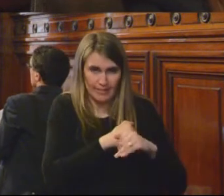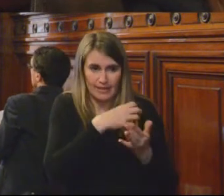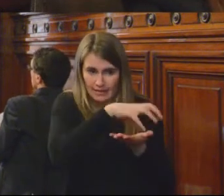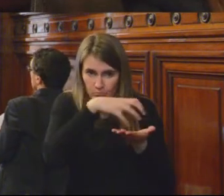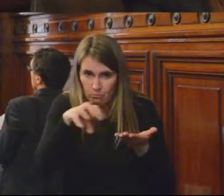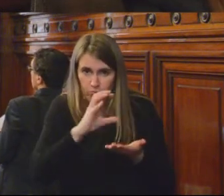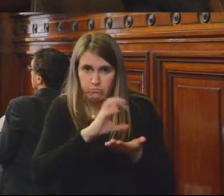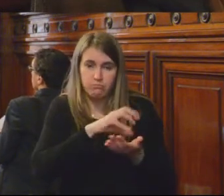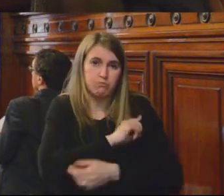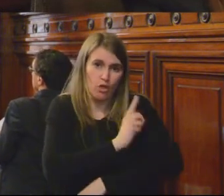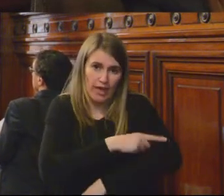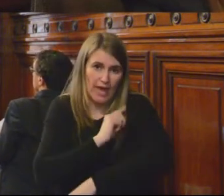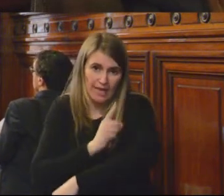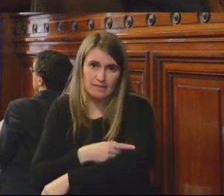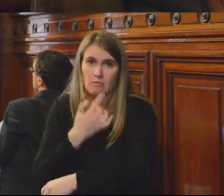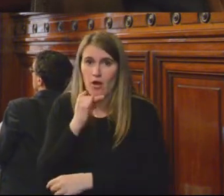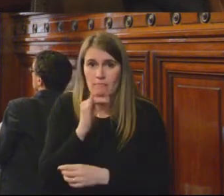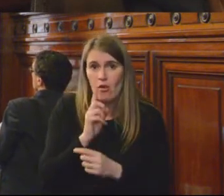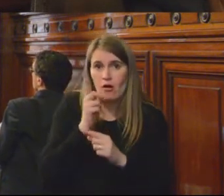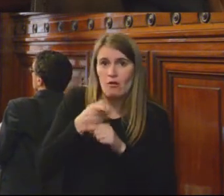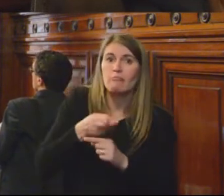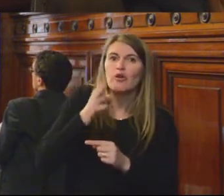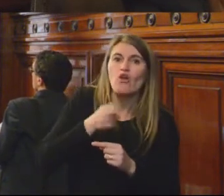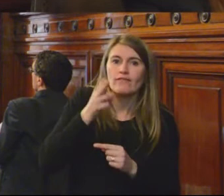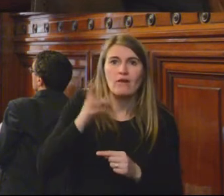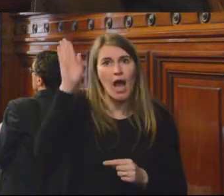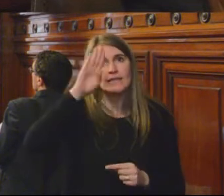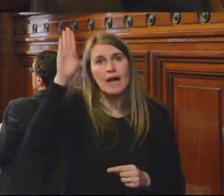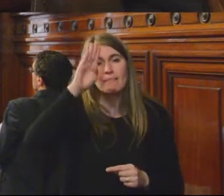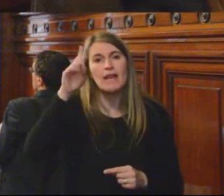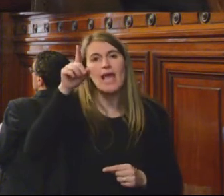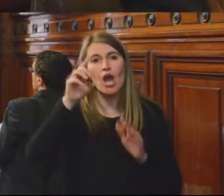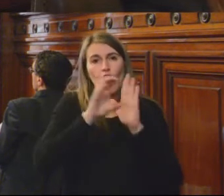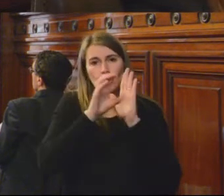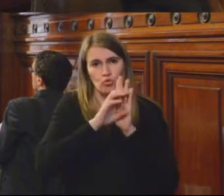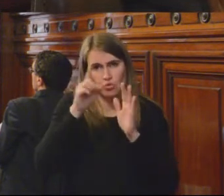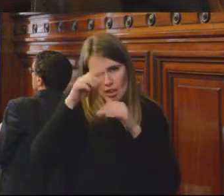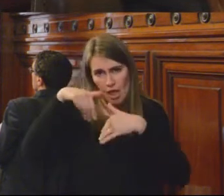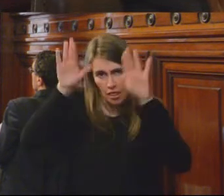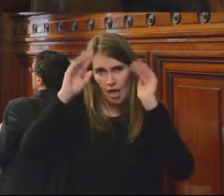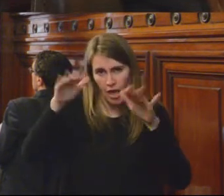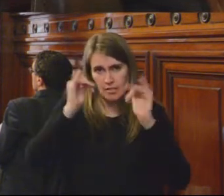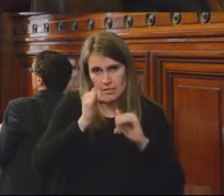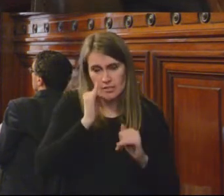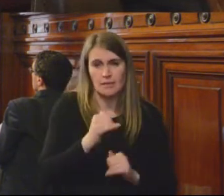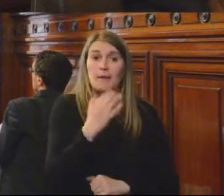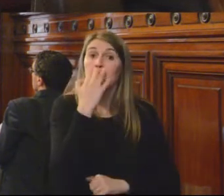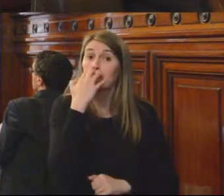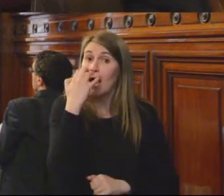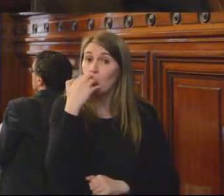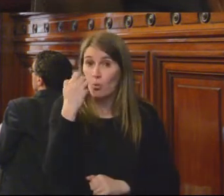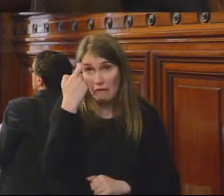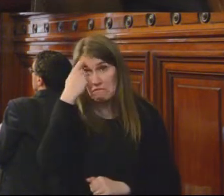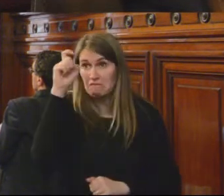forma impedir las decisiones de la Asamblea Nacional Constituyente. No fue que el presidente Maduro inventó que